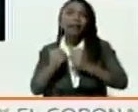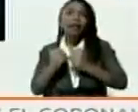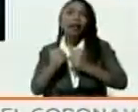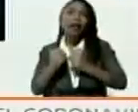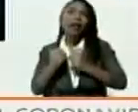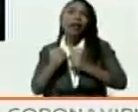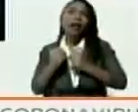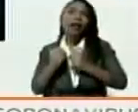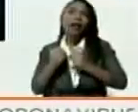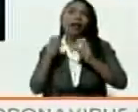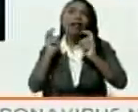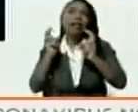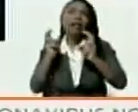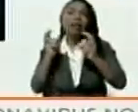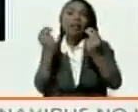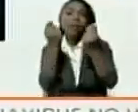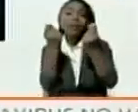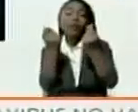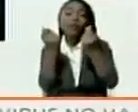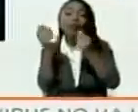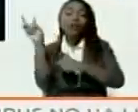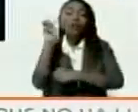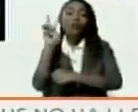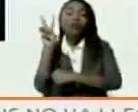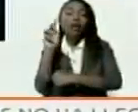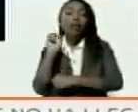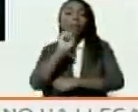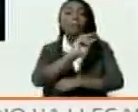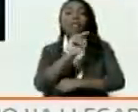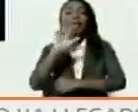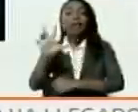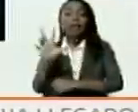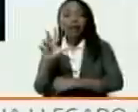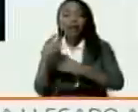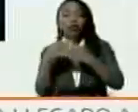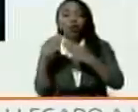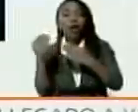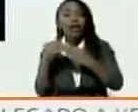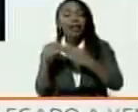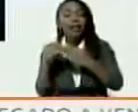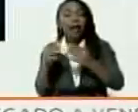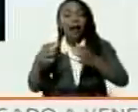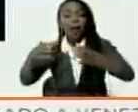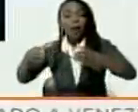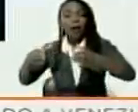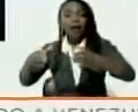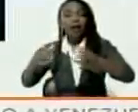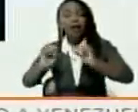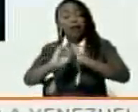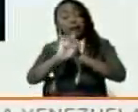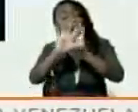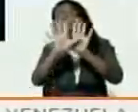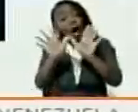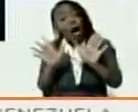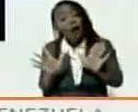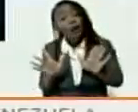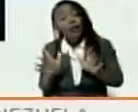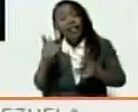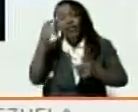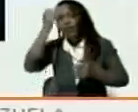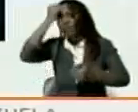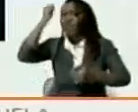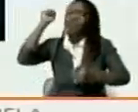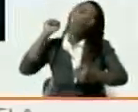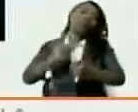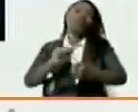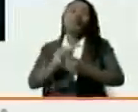del precio del petróleo venezolano, de $23 el barril. Claro que es brutal